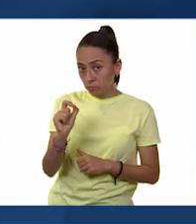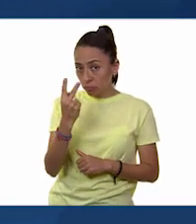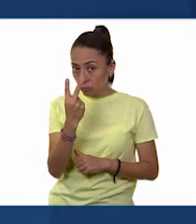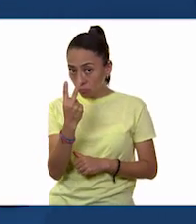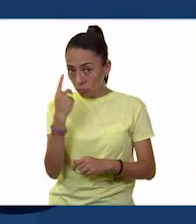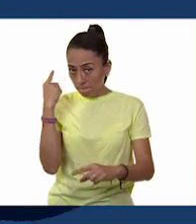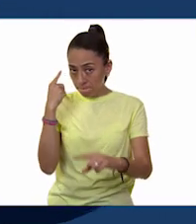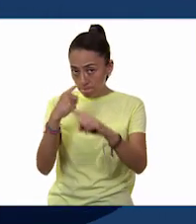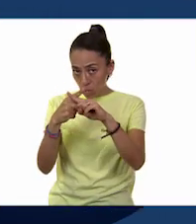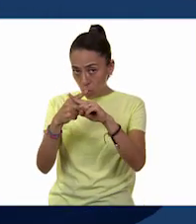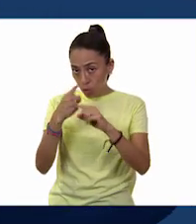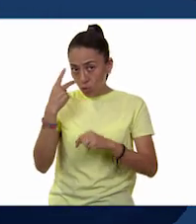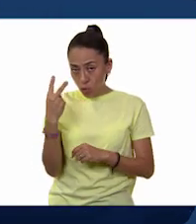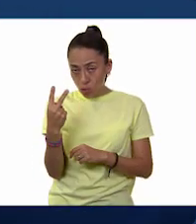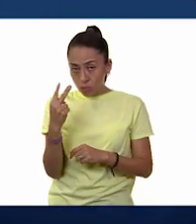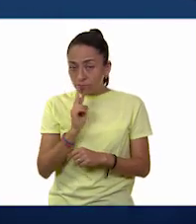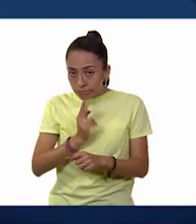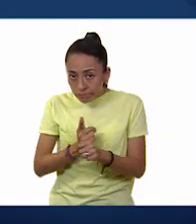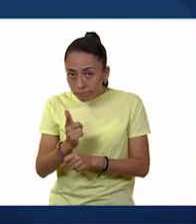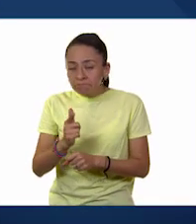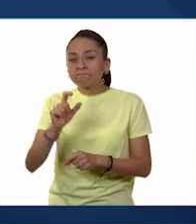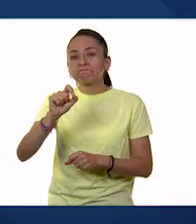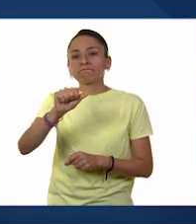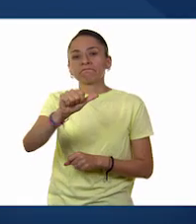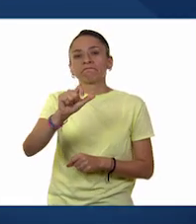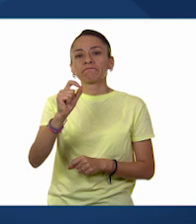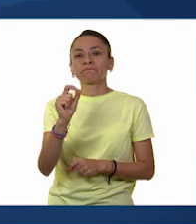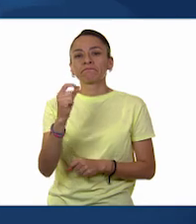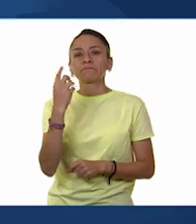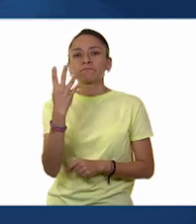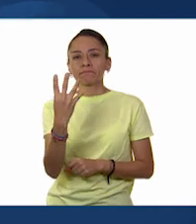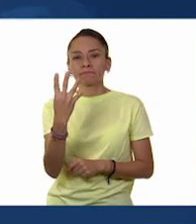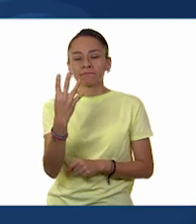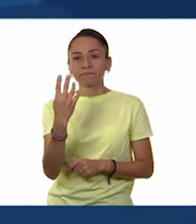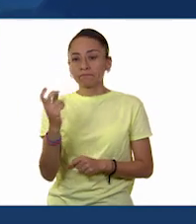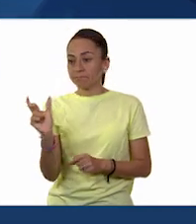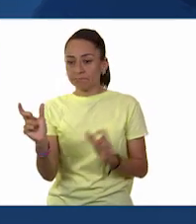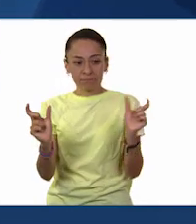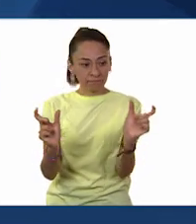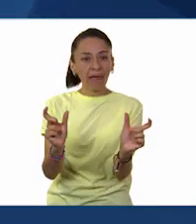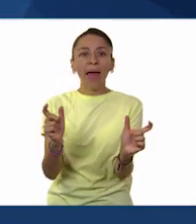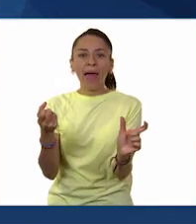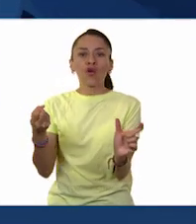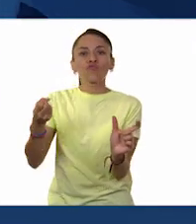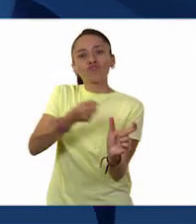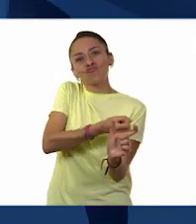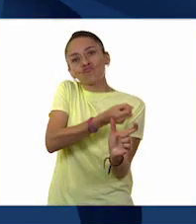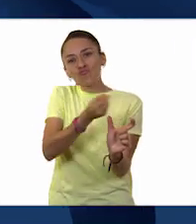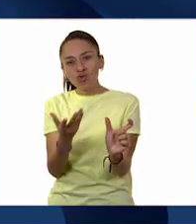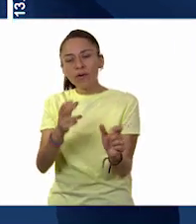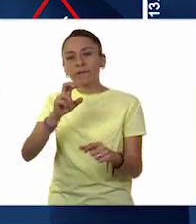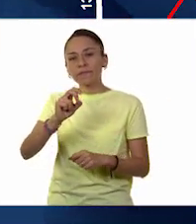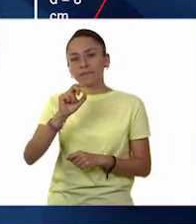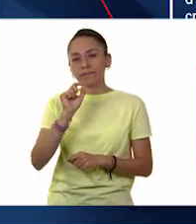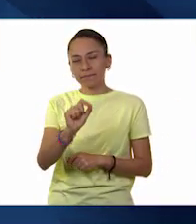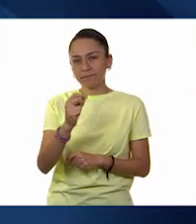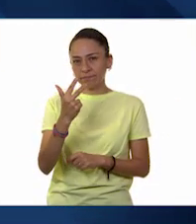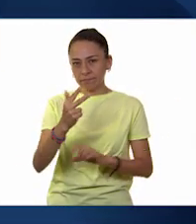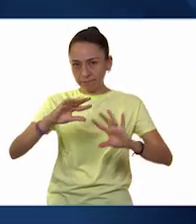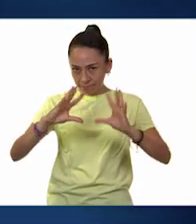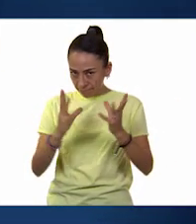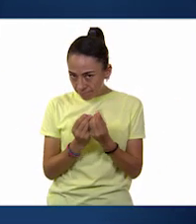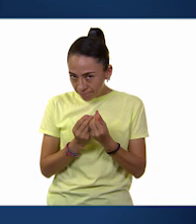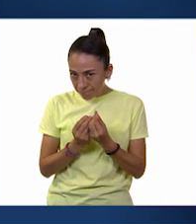13.2 por 2 y nos da 26.4. Y se lo sumamos al 30.8 de hace rato y nos